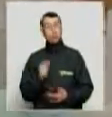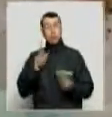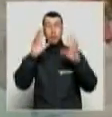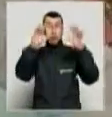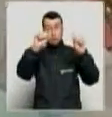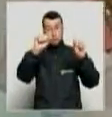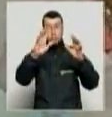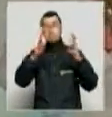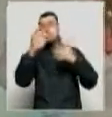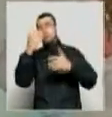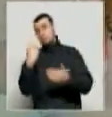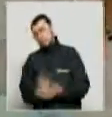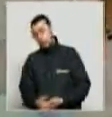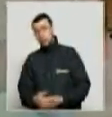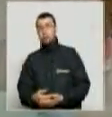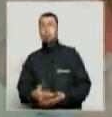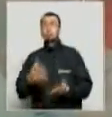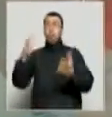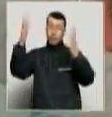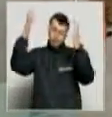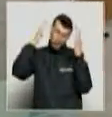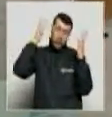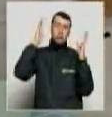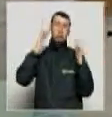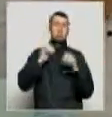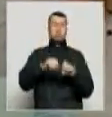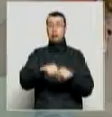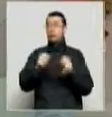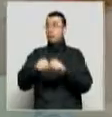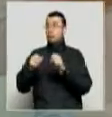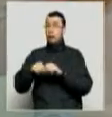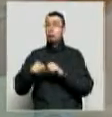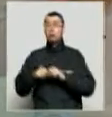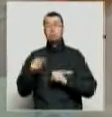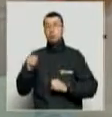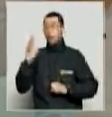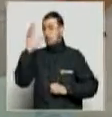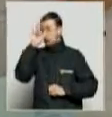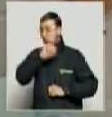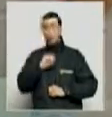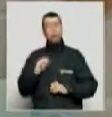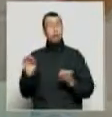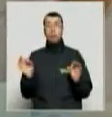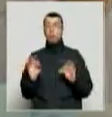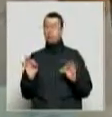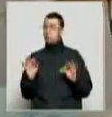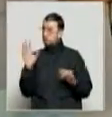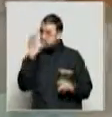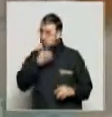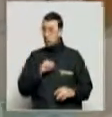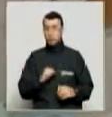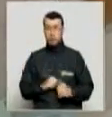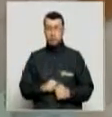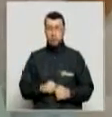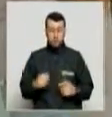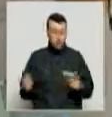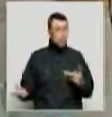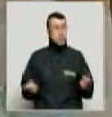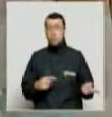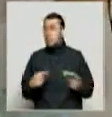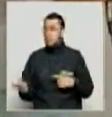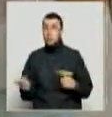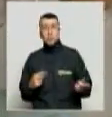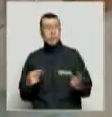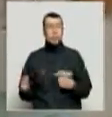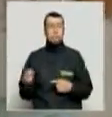caerse, le cayó la registradora encima, tuvo un trauma, quebró cosas, no se dio cuenta de nada. En el corre-corre, pues entonces el